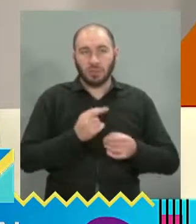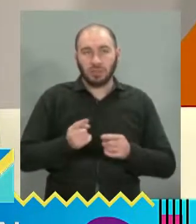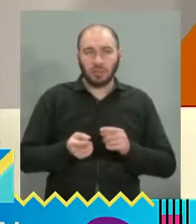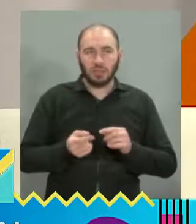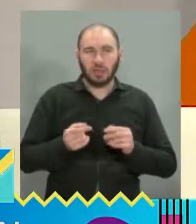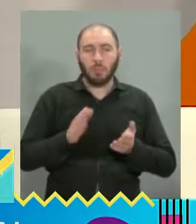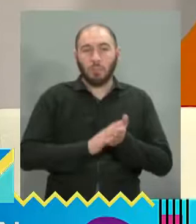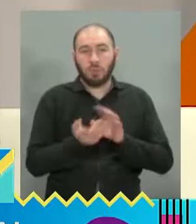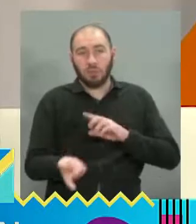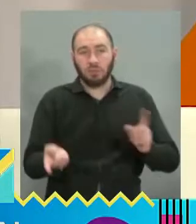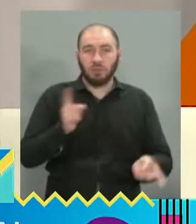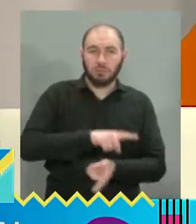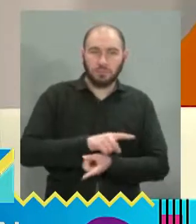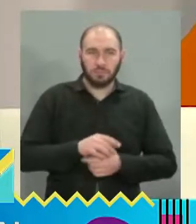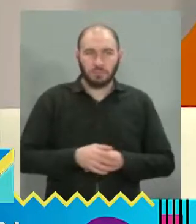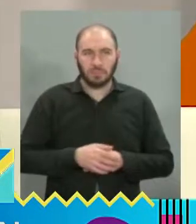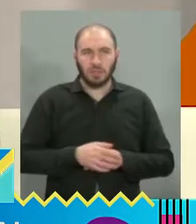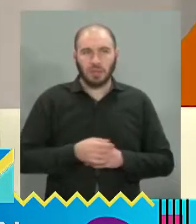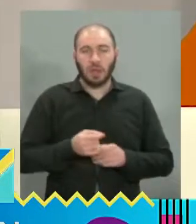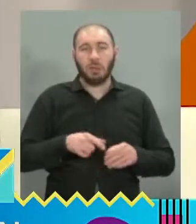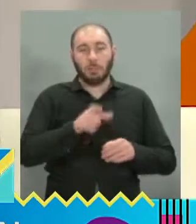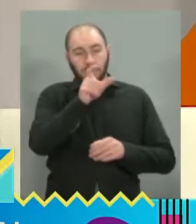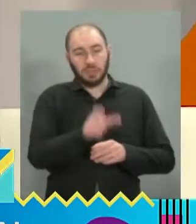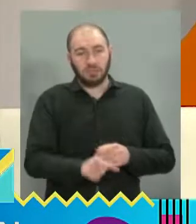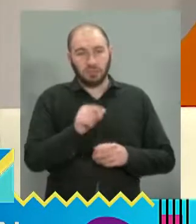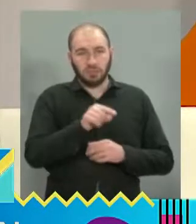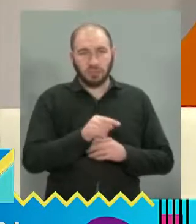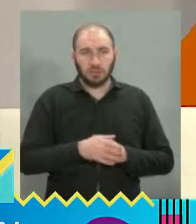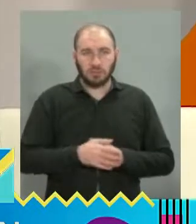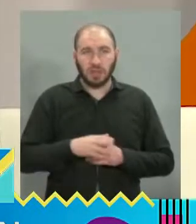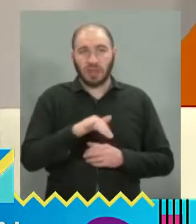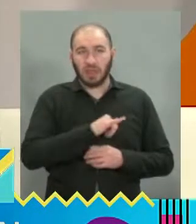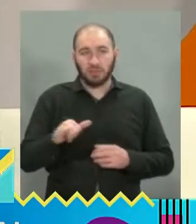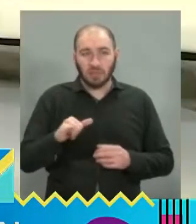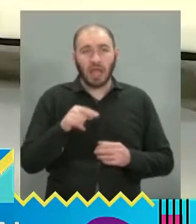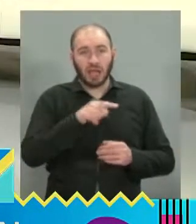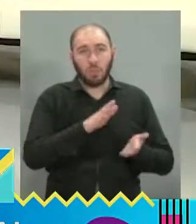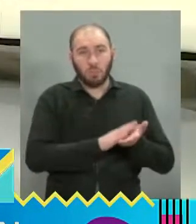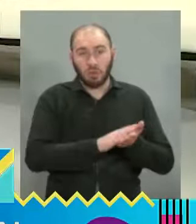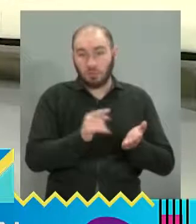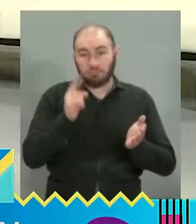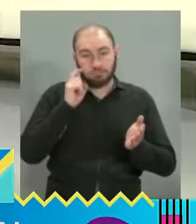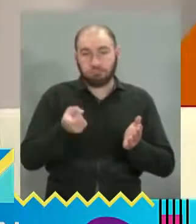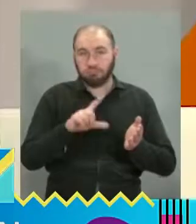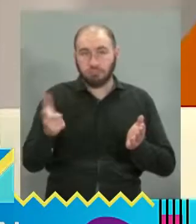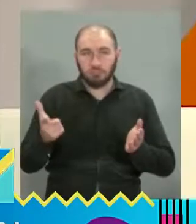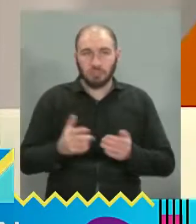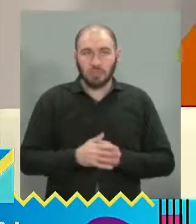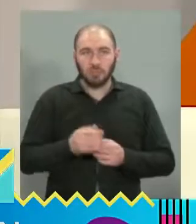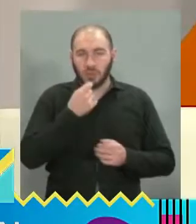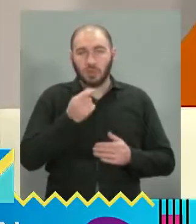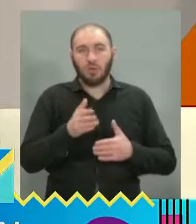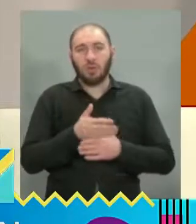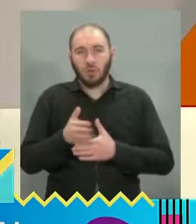la carga de la prueba, ¿sí? Que sea tal vez la persona denunciada la que tiene que probar que no cometió el acto discriminatorio. ¿Sí? Si viene una